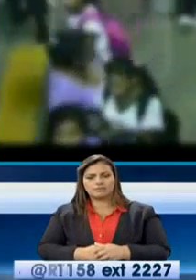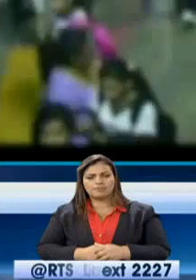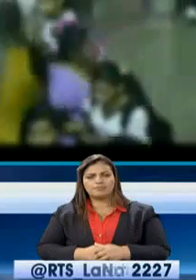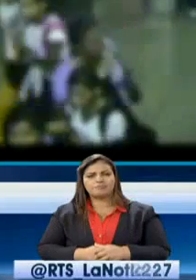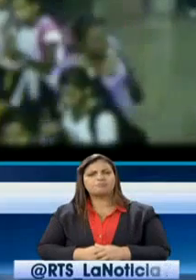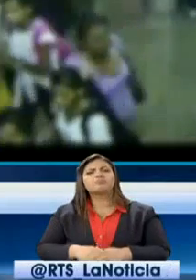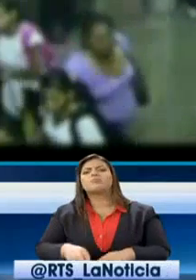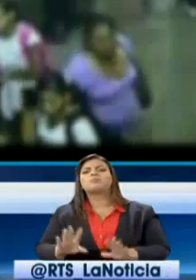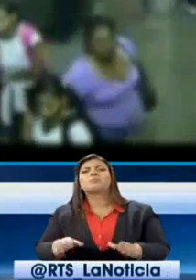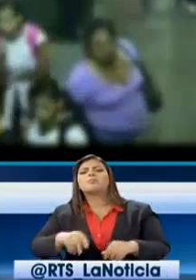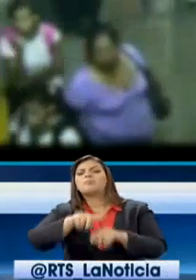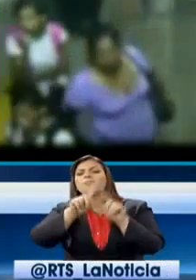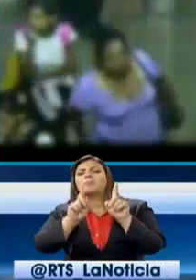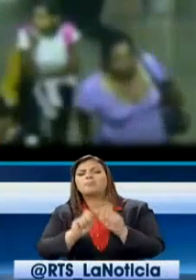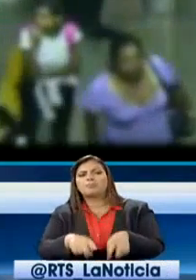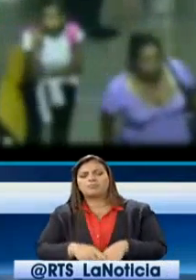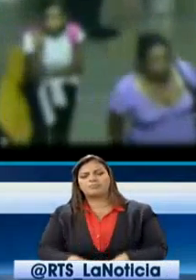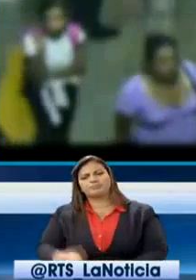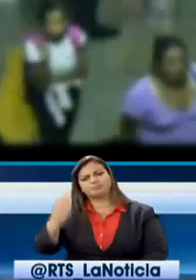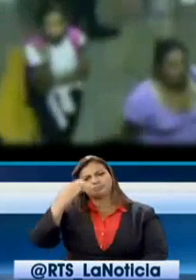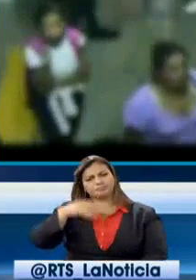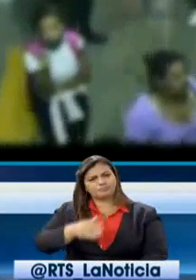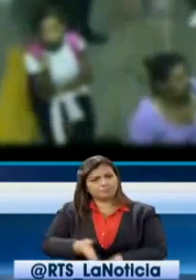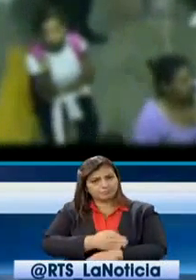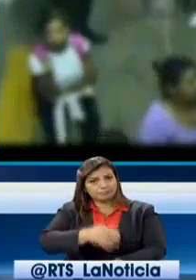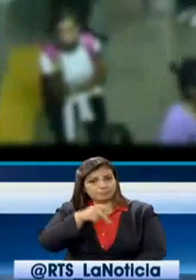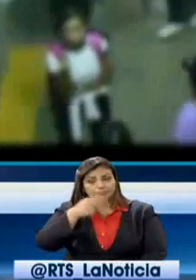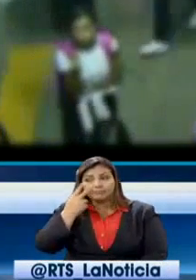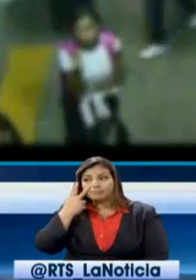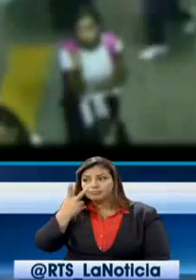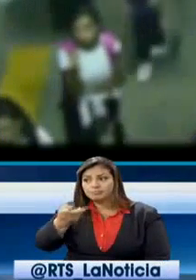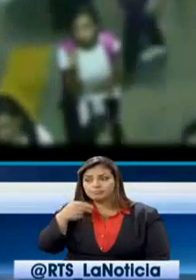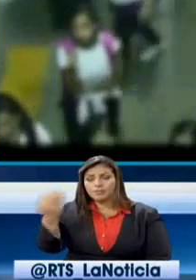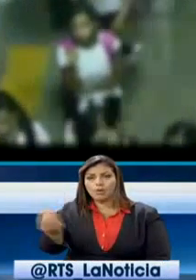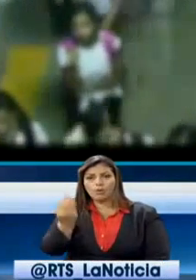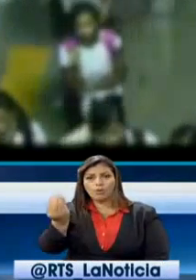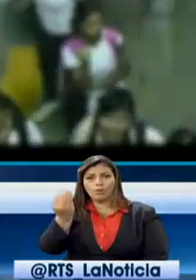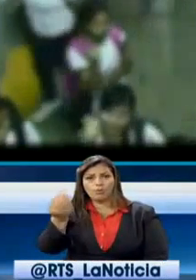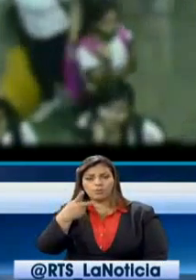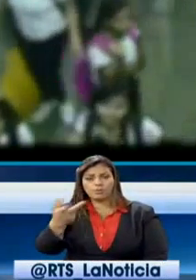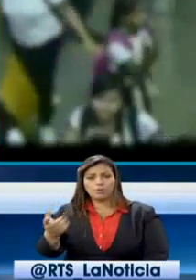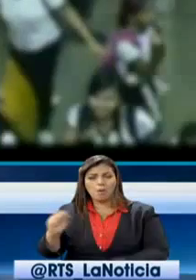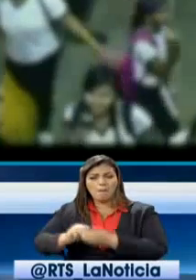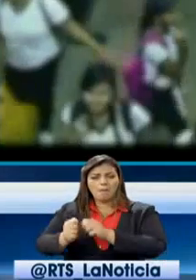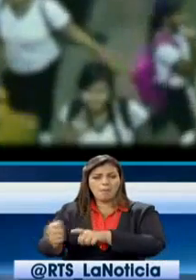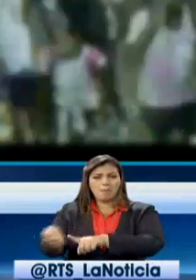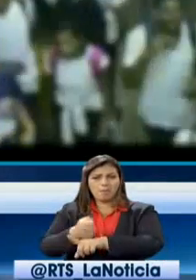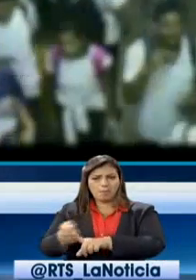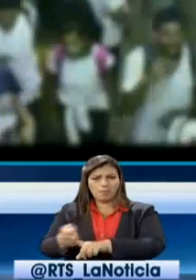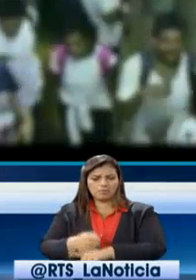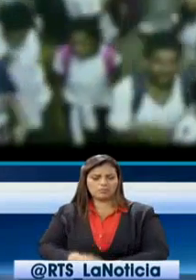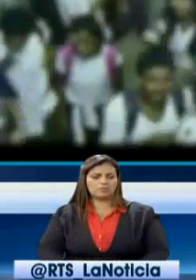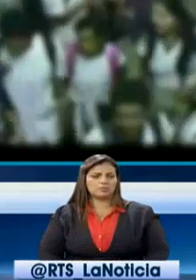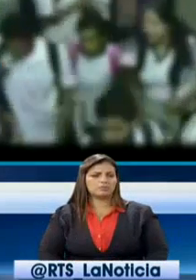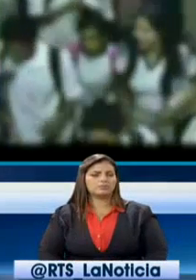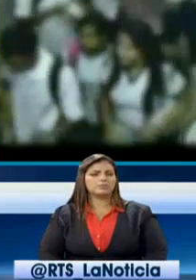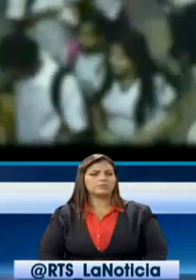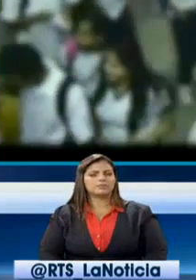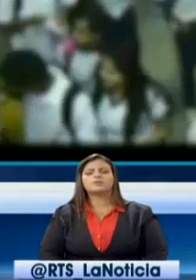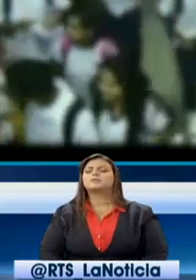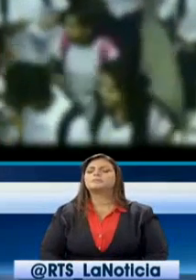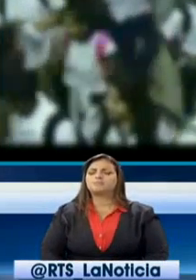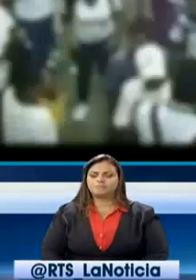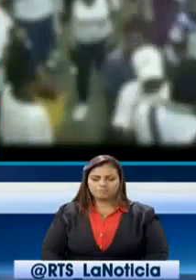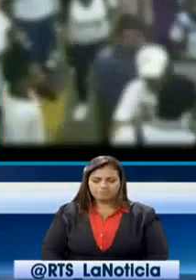que eso sale de familia mismo, del hogar. Del hogar sale esa vaina. ¿Ya usted tiene hijos? Claro que sí. ¿Usted cómo hace? ¿Cómo